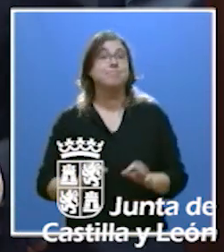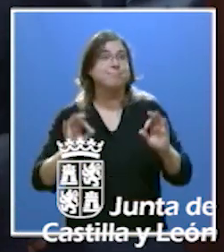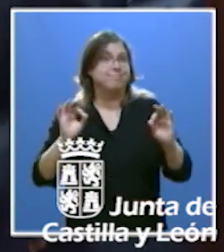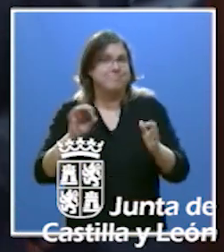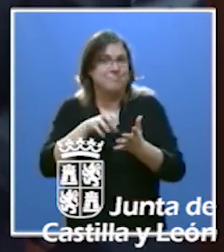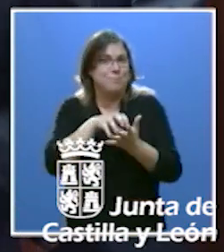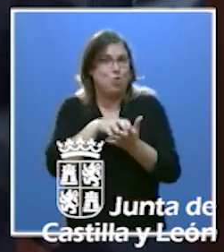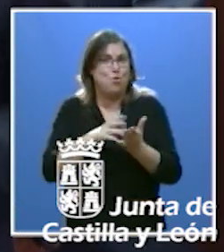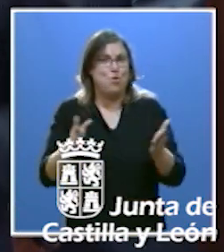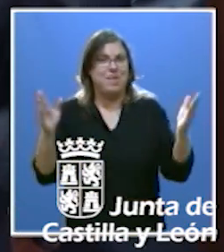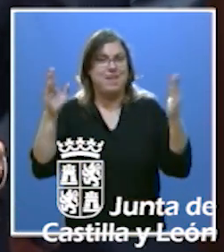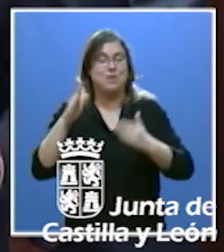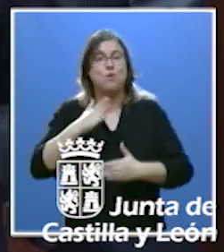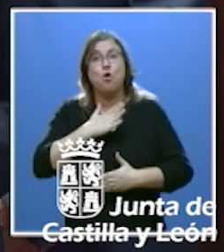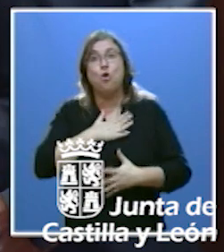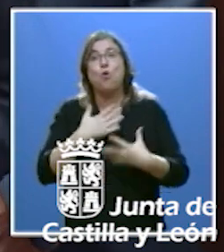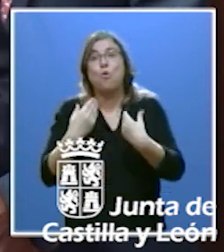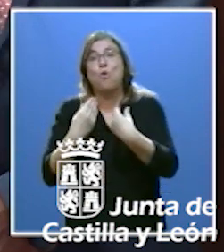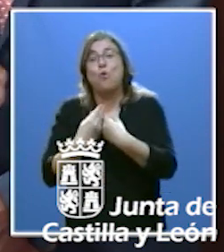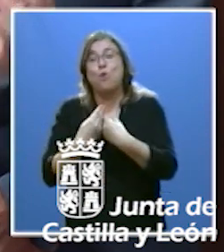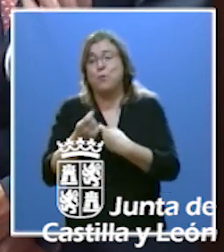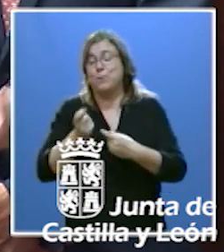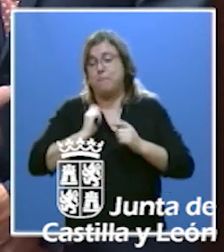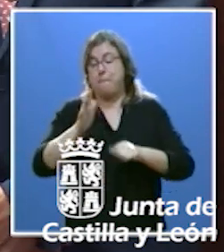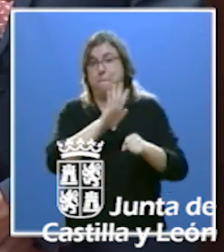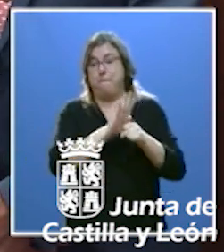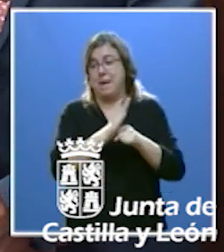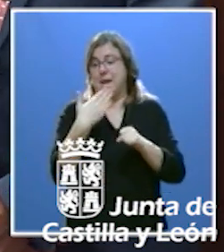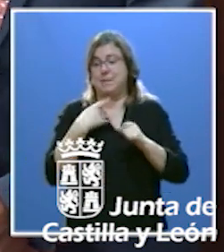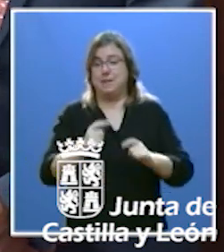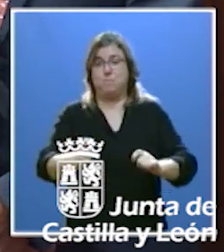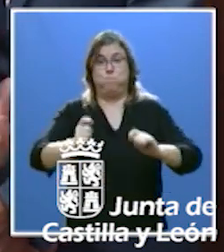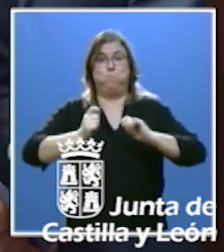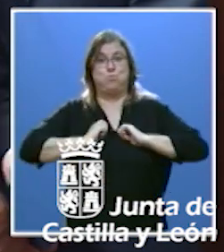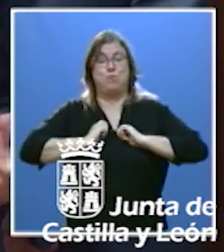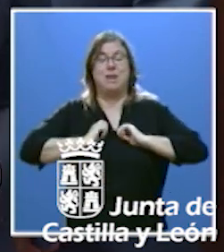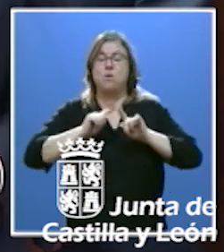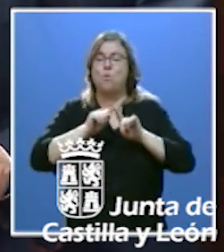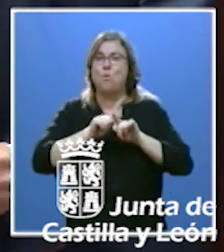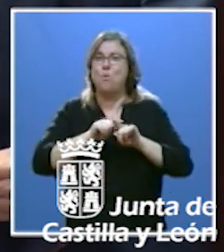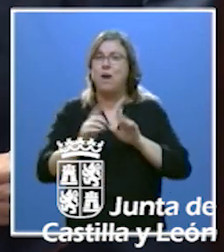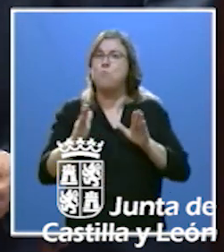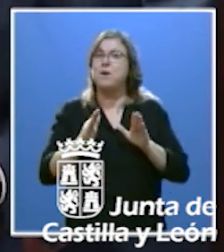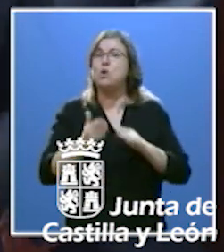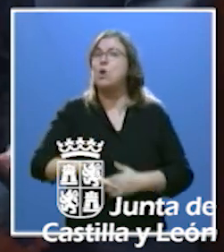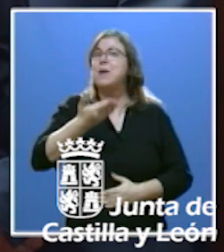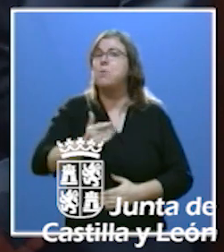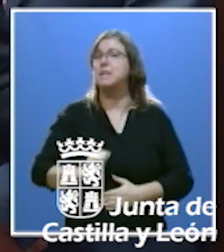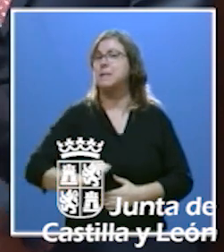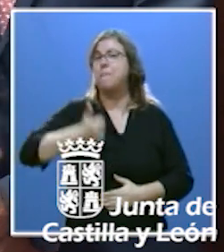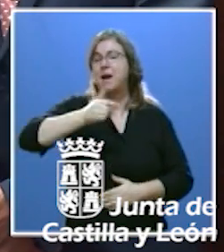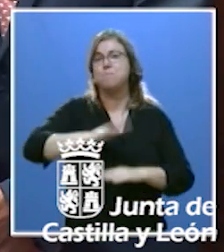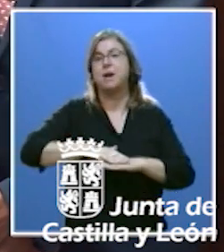duda, y junto con la investidura del martes pasado, ha sido el momento más importante de mi